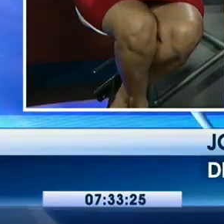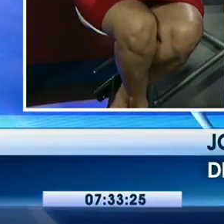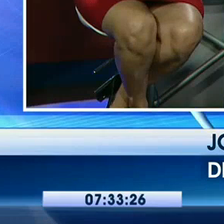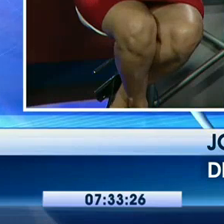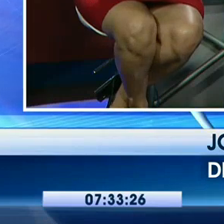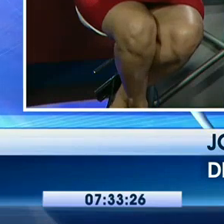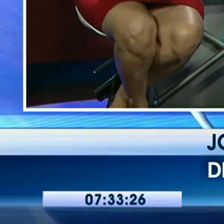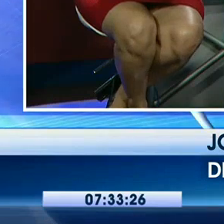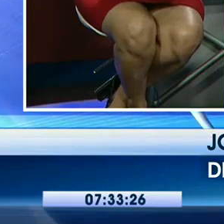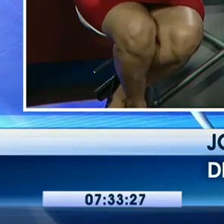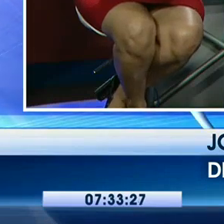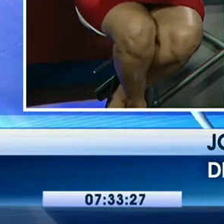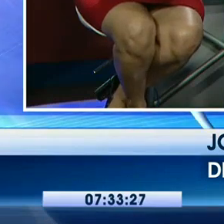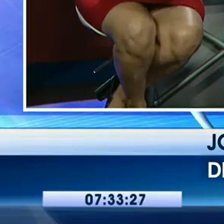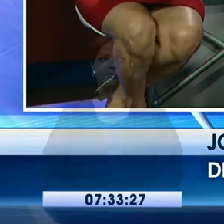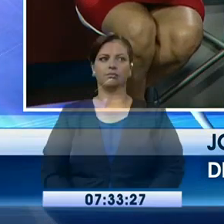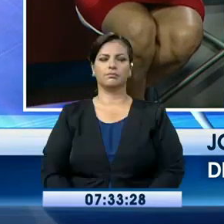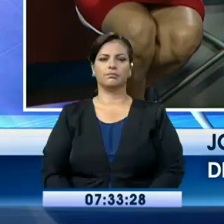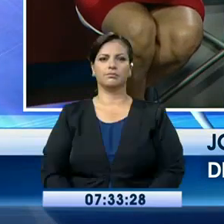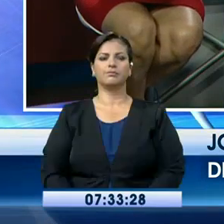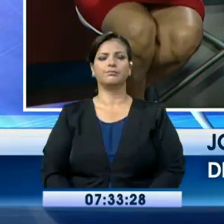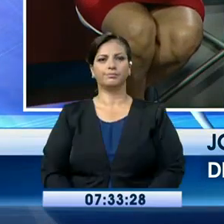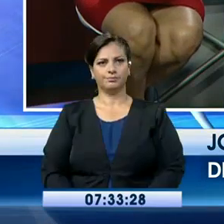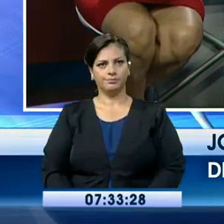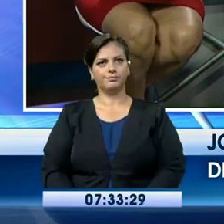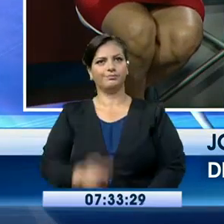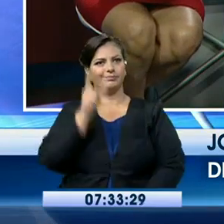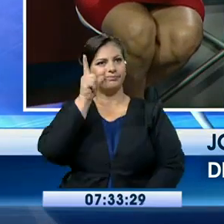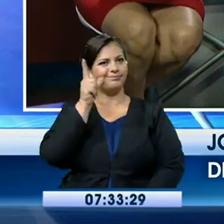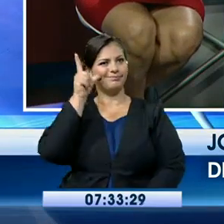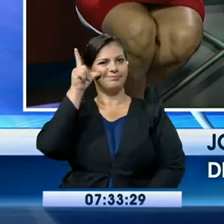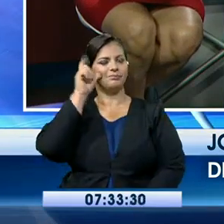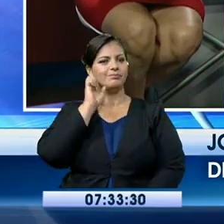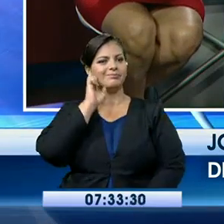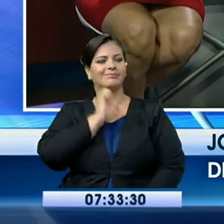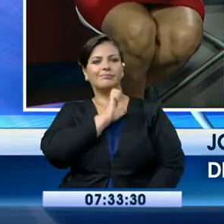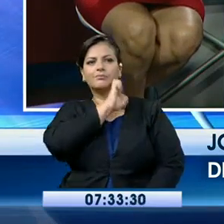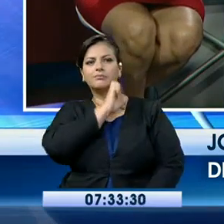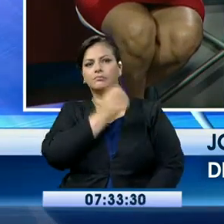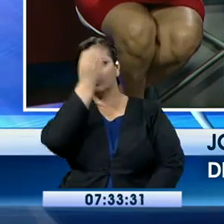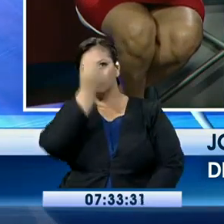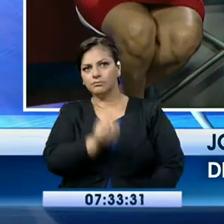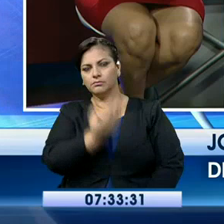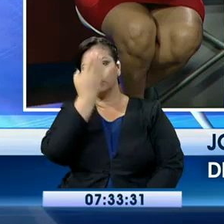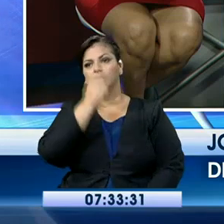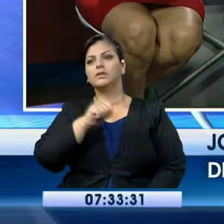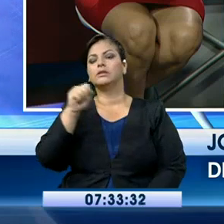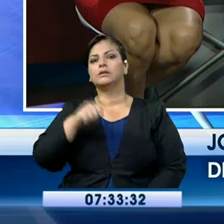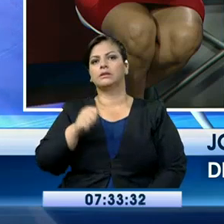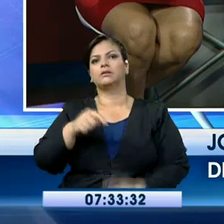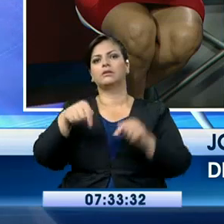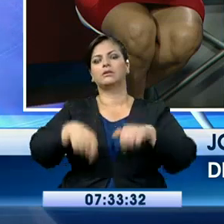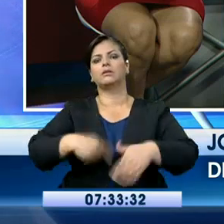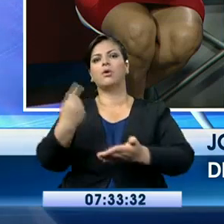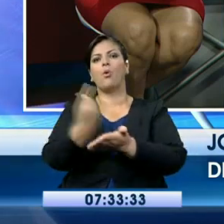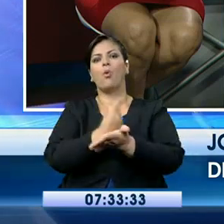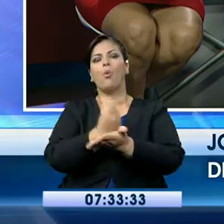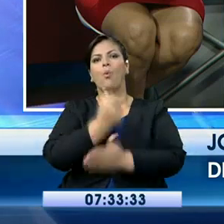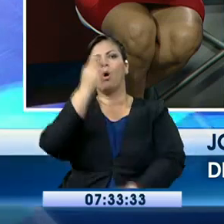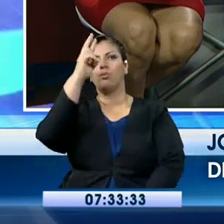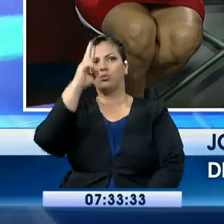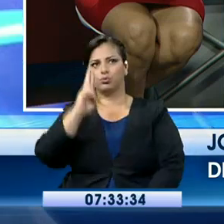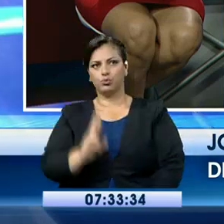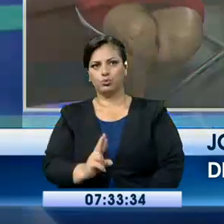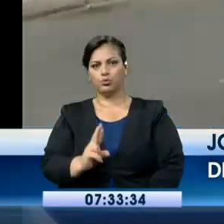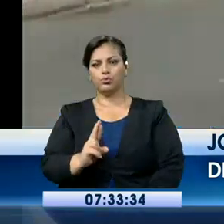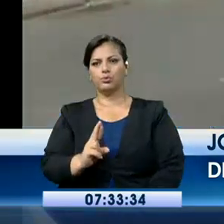Luisa y Enrique, amigos televidentes, muy buenos días. Sí, efectivamente nosotros la mañana de hoy nos hemos trasladado hasta el Guasmo Sur, específicamente a la altura de